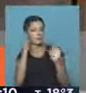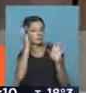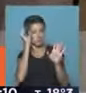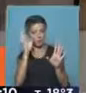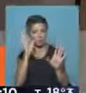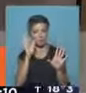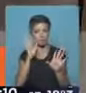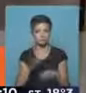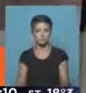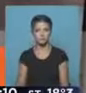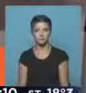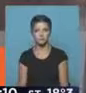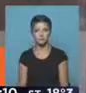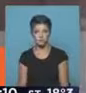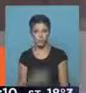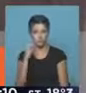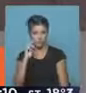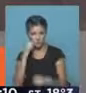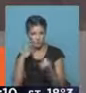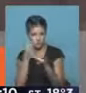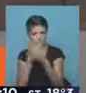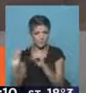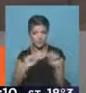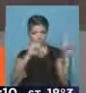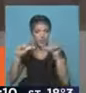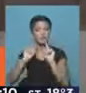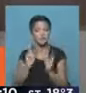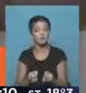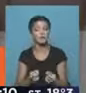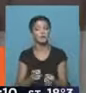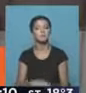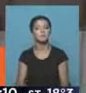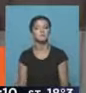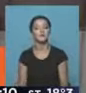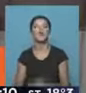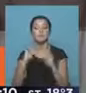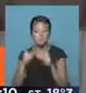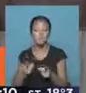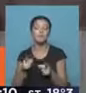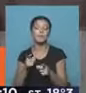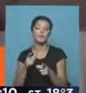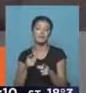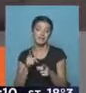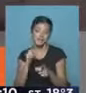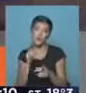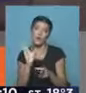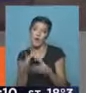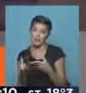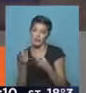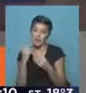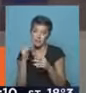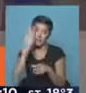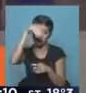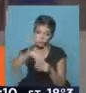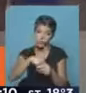Se suma, perdón, y de paso vamos a ver unas imágenes, porque se suma, digamos, lo que tiene que ver con el terrorismo también, que juega